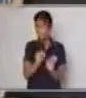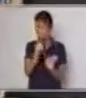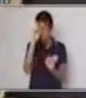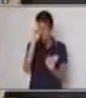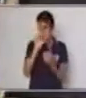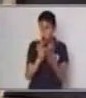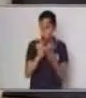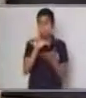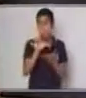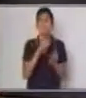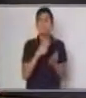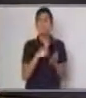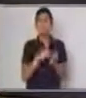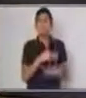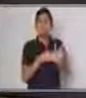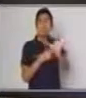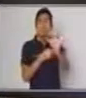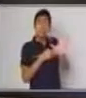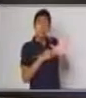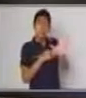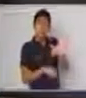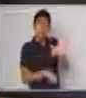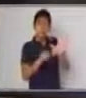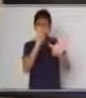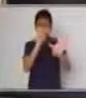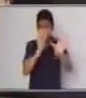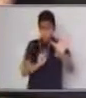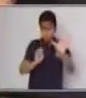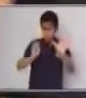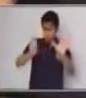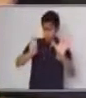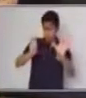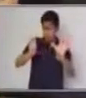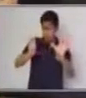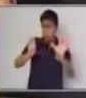primo. 5 es divisible entre 3?